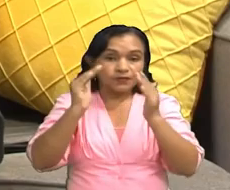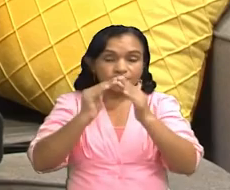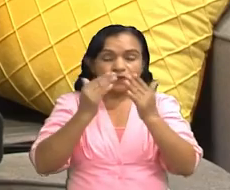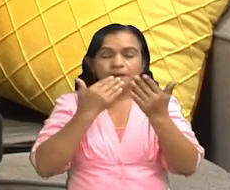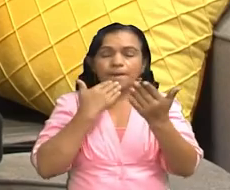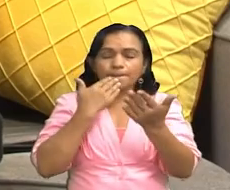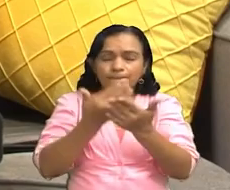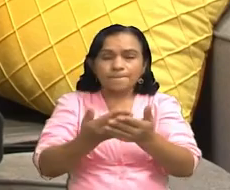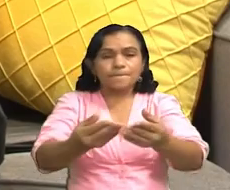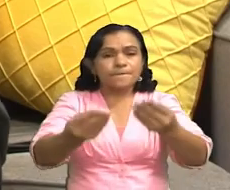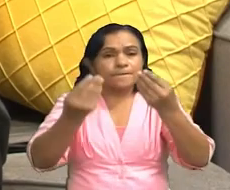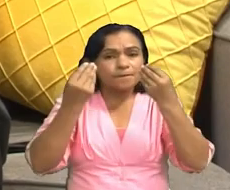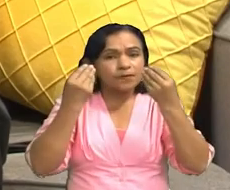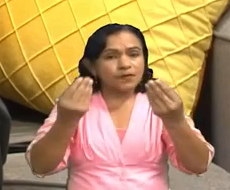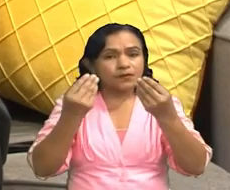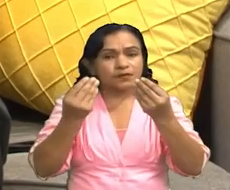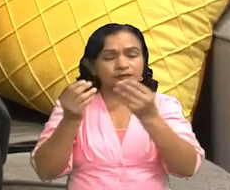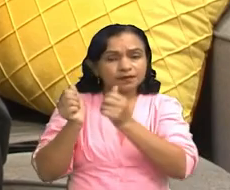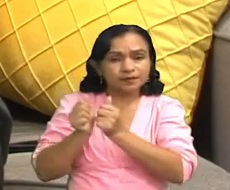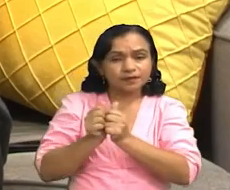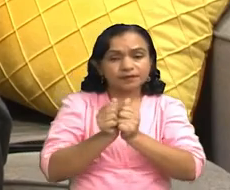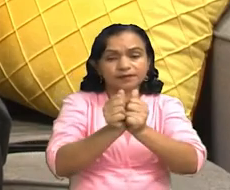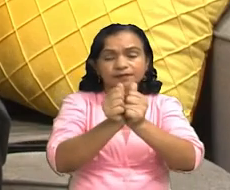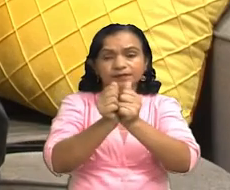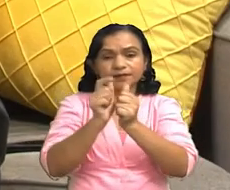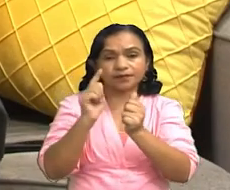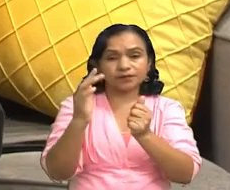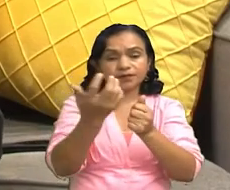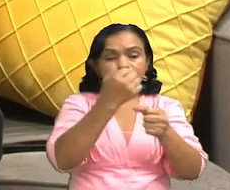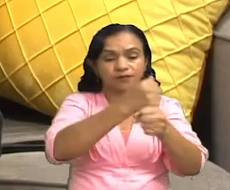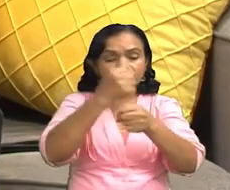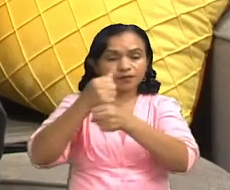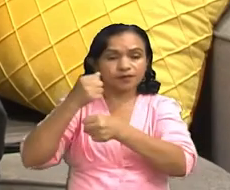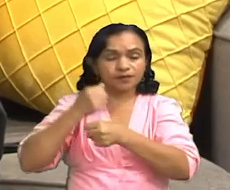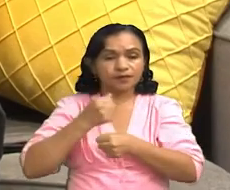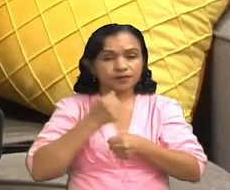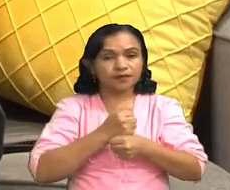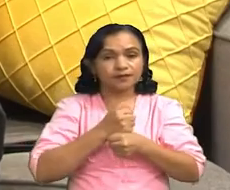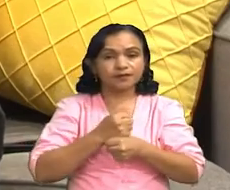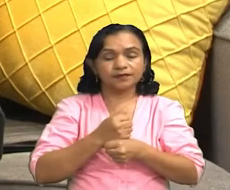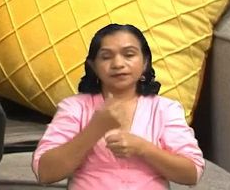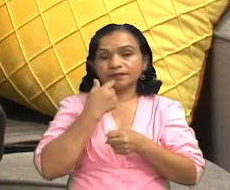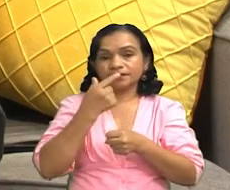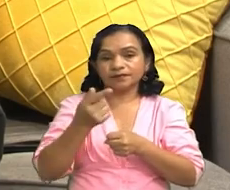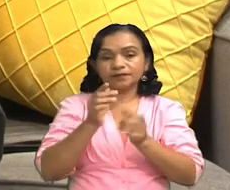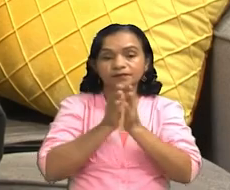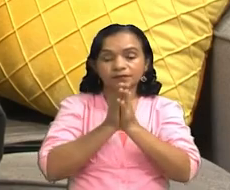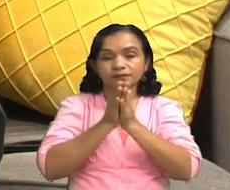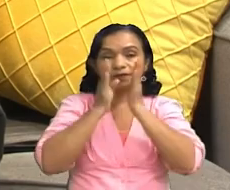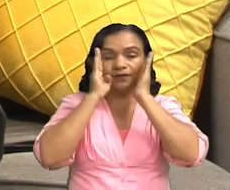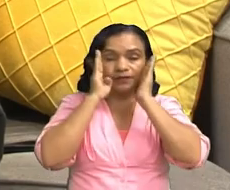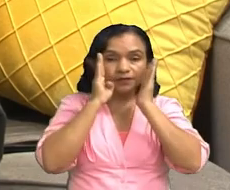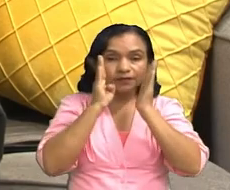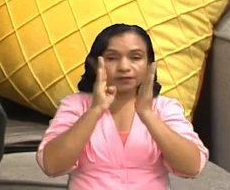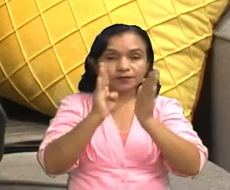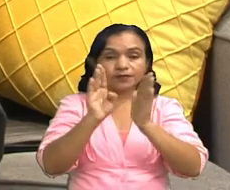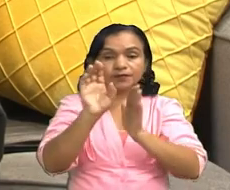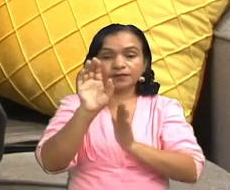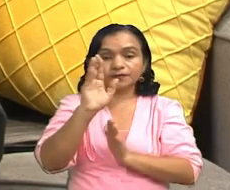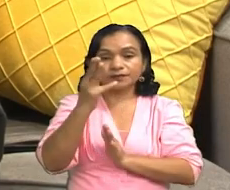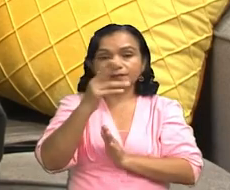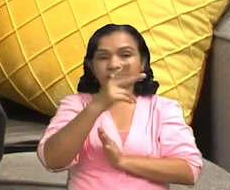muchísimas gracias por habernos acompañado. En nombre de todo el equipo que hace posible la transmisión de su programa desde el Parlamento, le invitamos a que se quede en fiel sintonía del